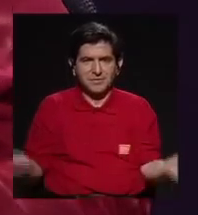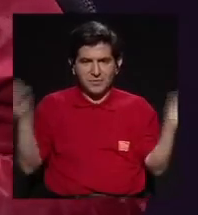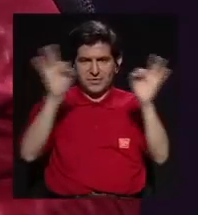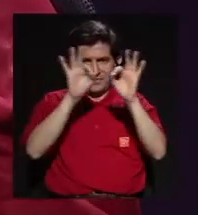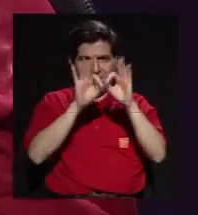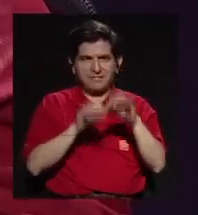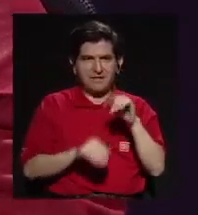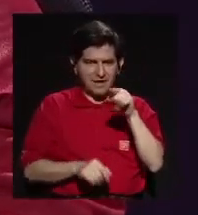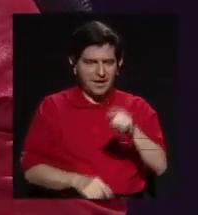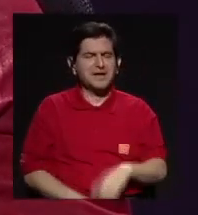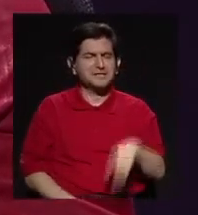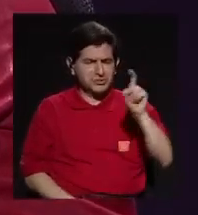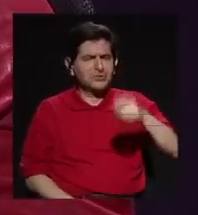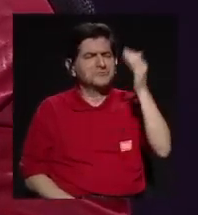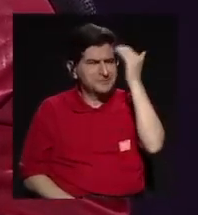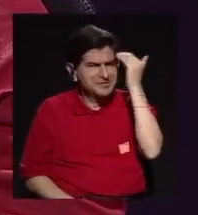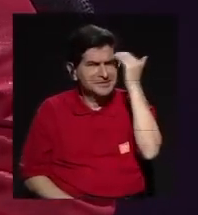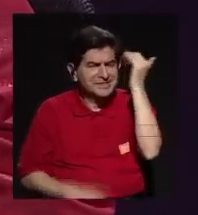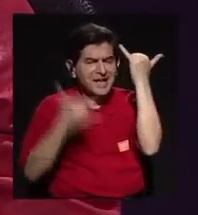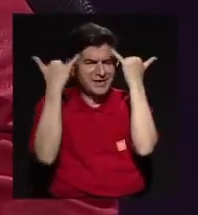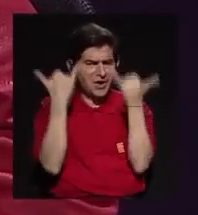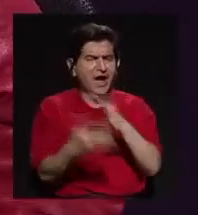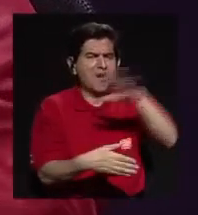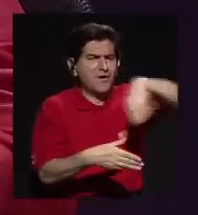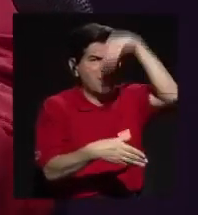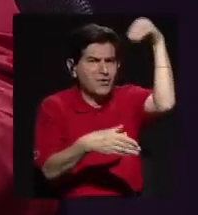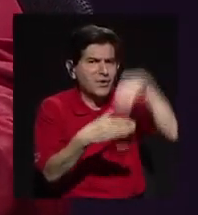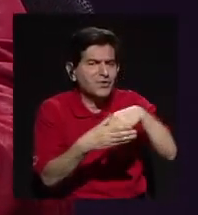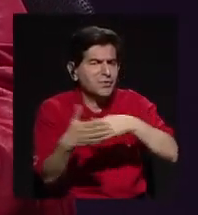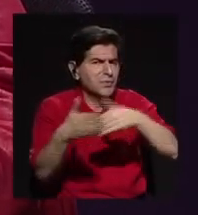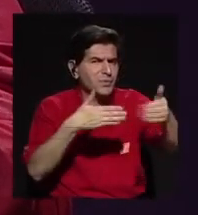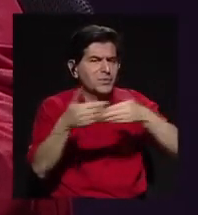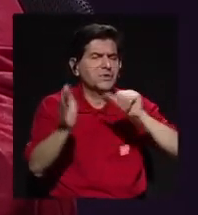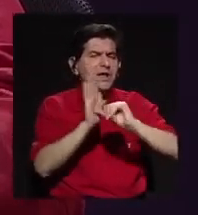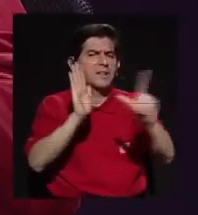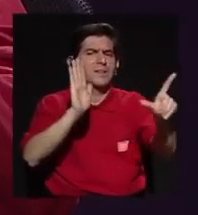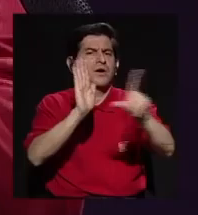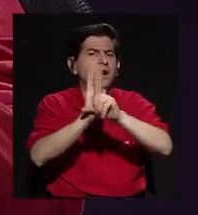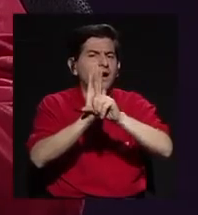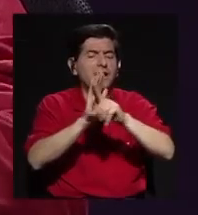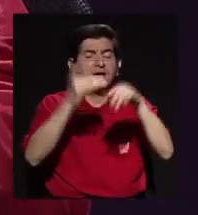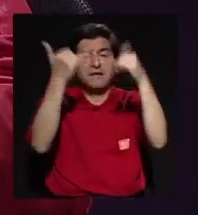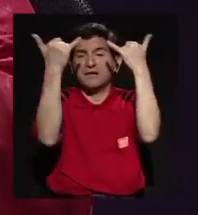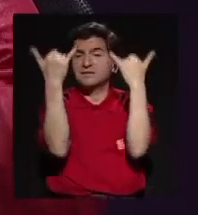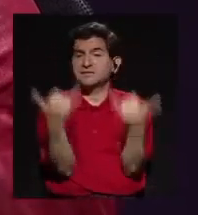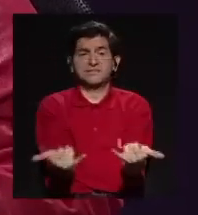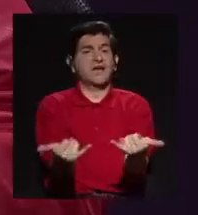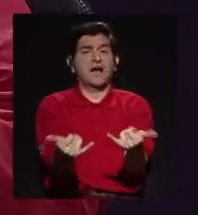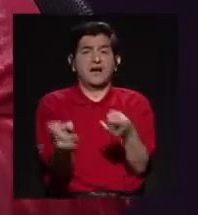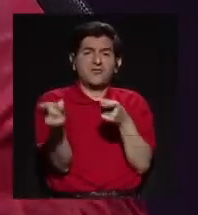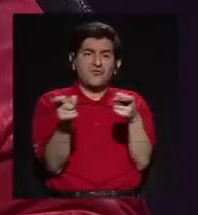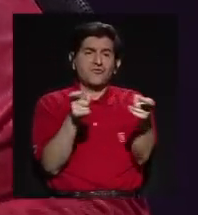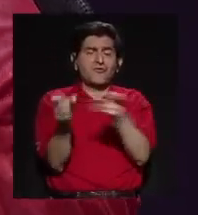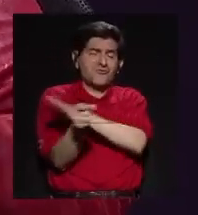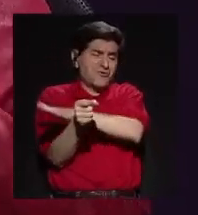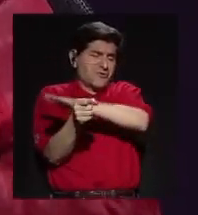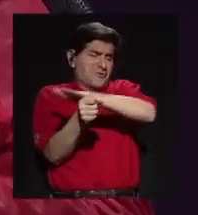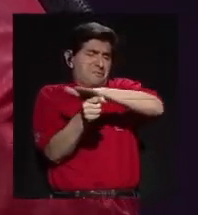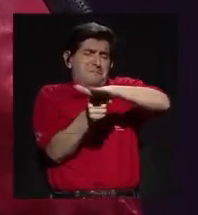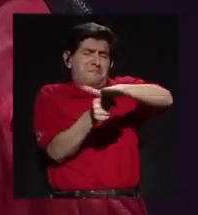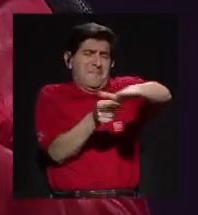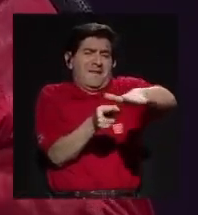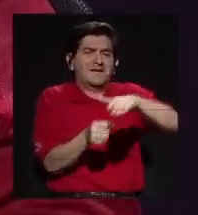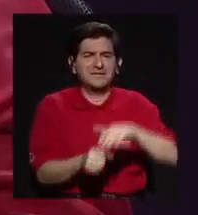cosa muy importante a tener en cuenta ahora en este contexto, a pesar de que la Asamblea Legislativa queda en dominio absoluto